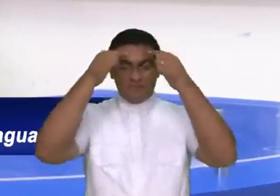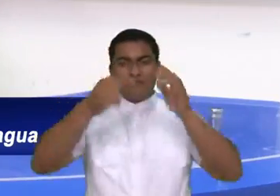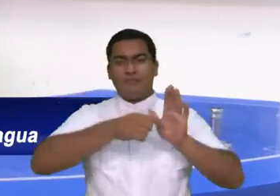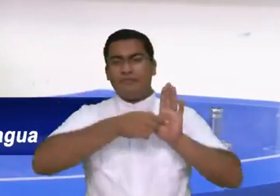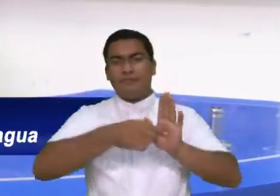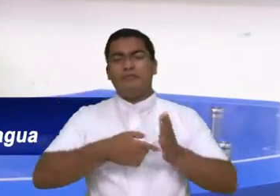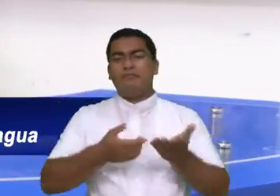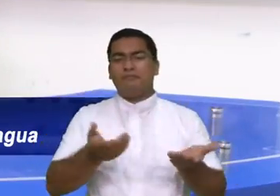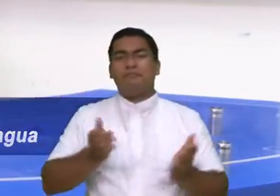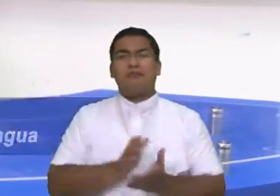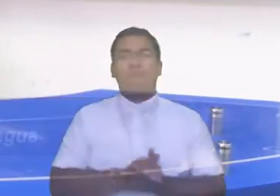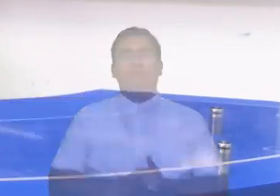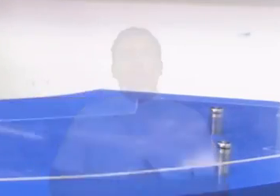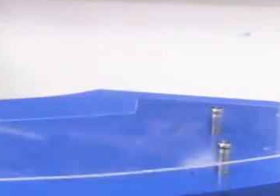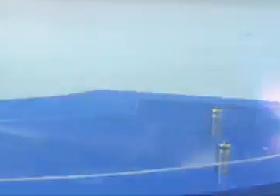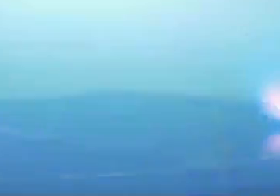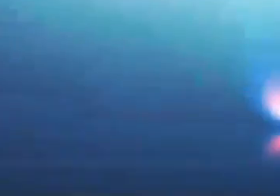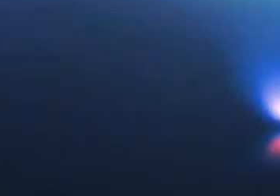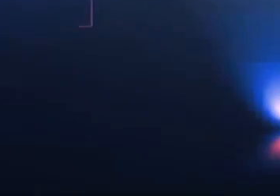más detalles.